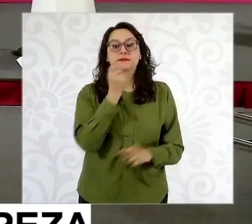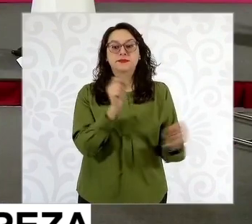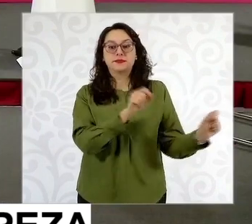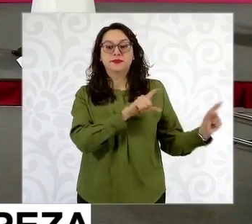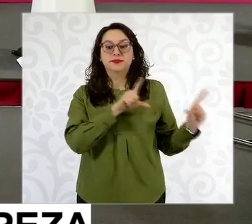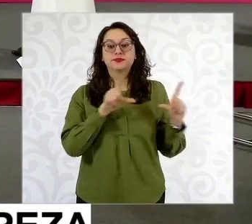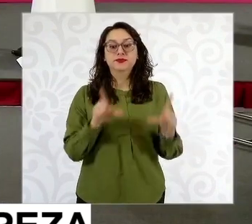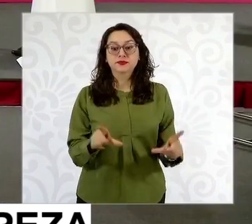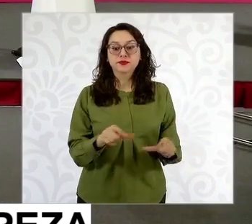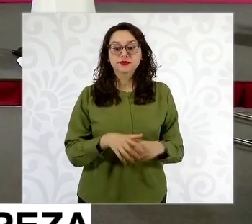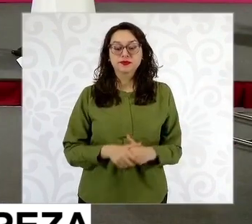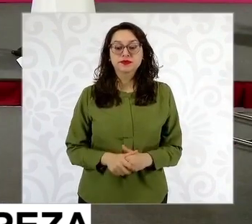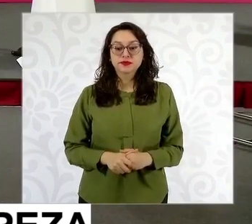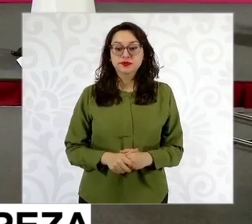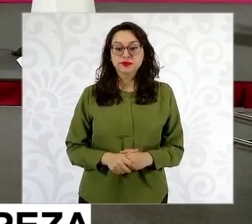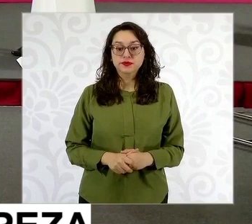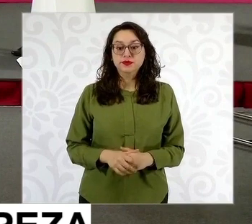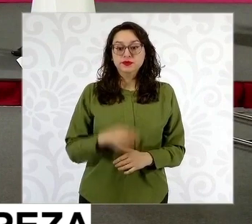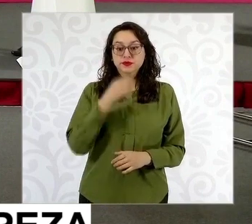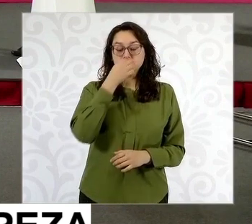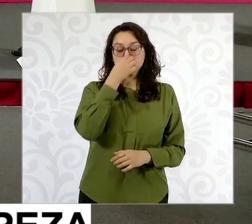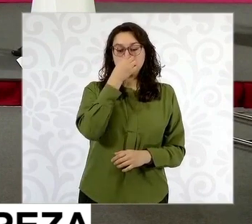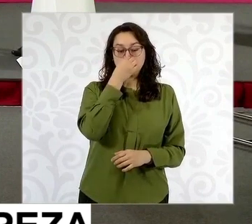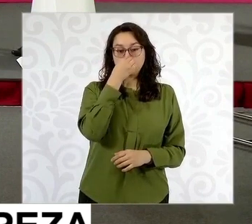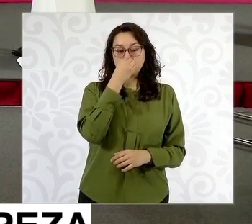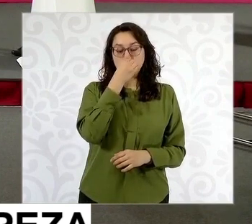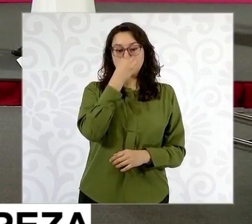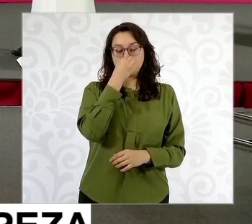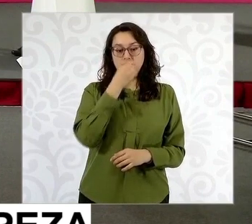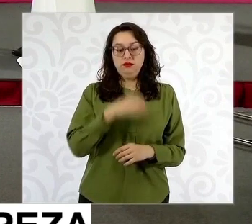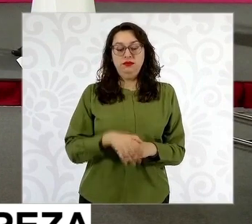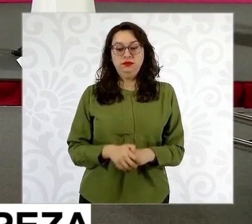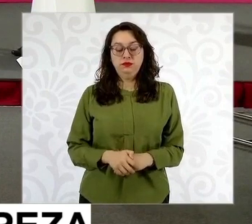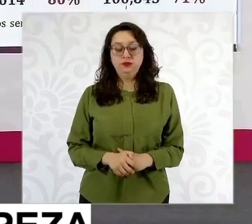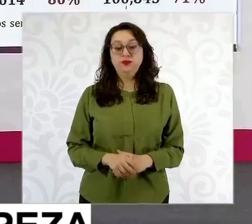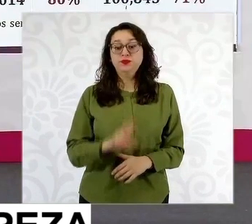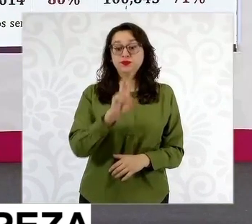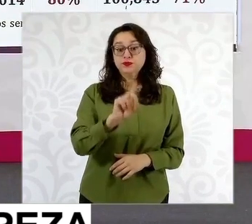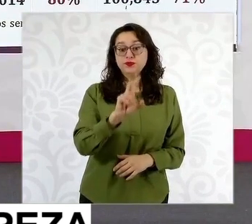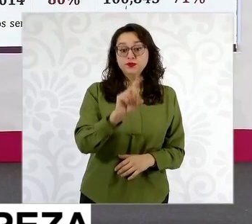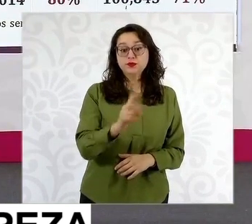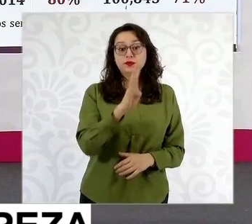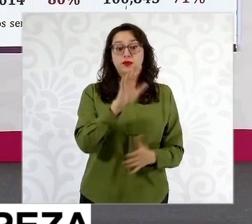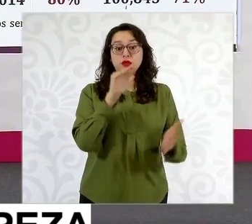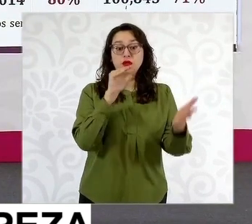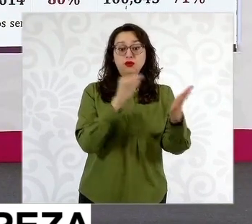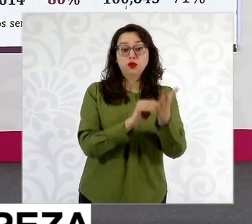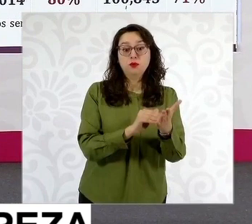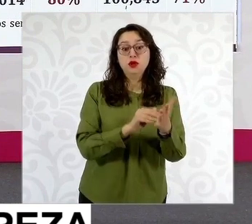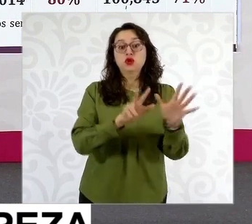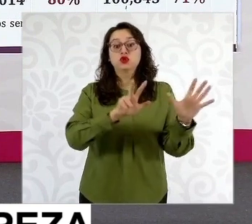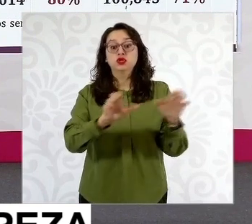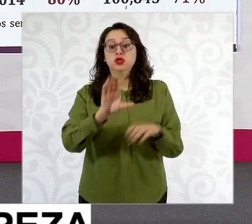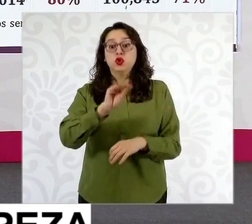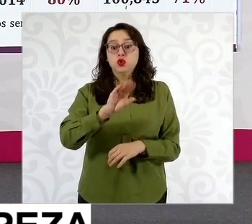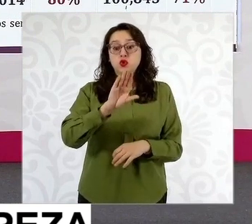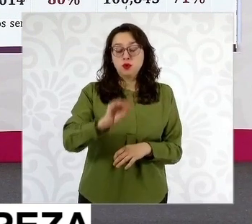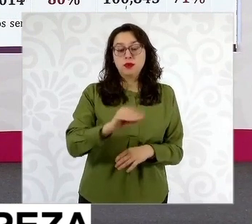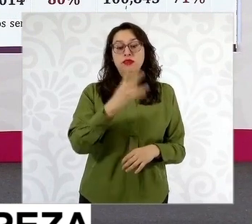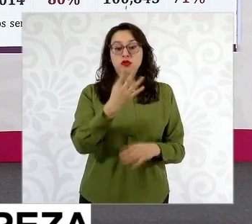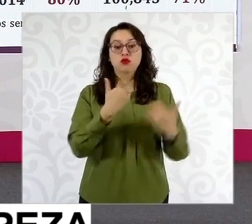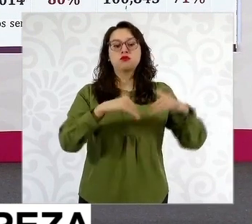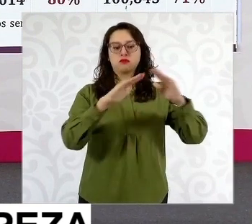regresa? De las 34. Es muy importante esto. De las 34.892 viviendas que sí se